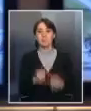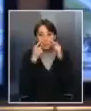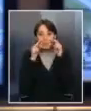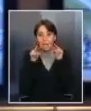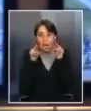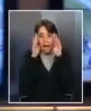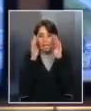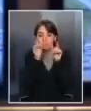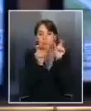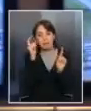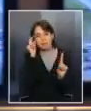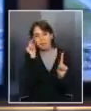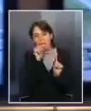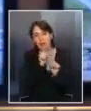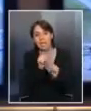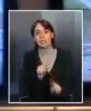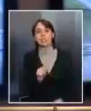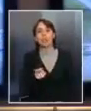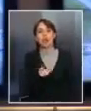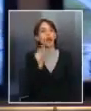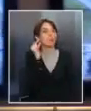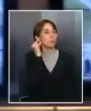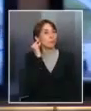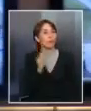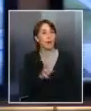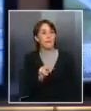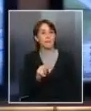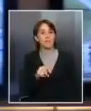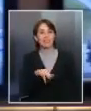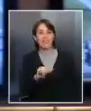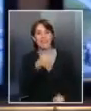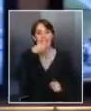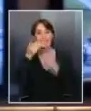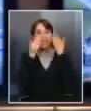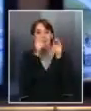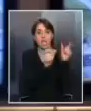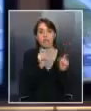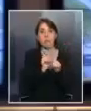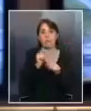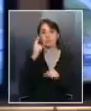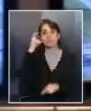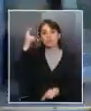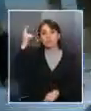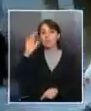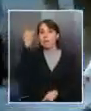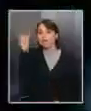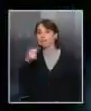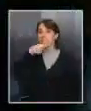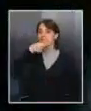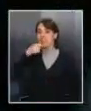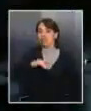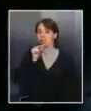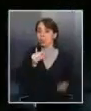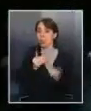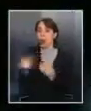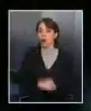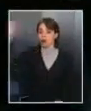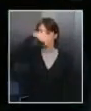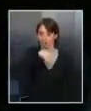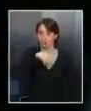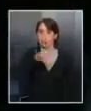Atención también con esto, los fanáticos de Britney Spears sobre todo, porque ya comienzan a soñar con la inminente visita de la cantante a Chile. Se trata de